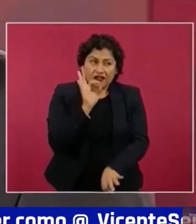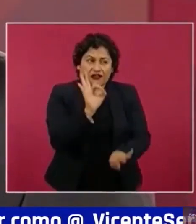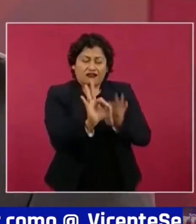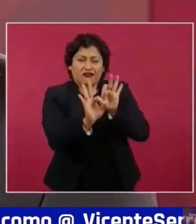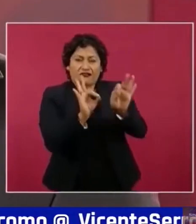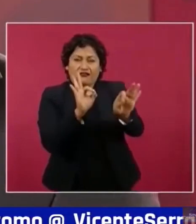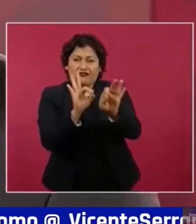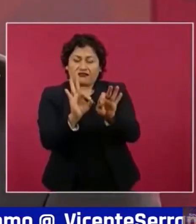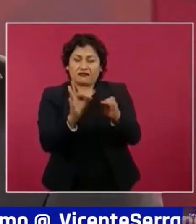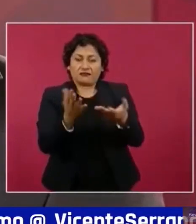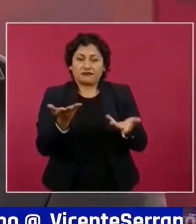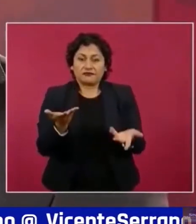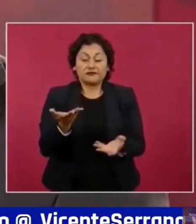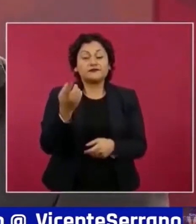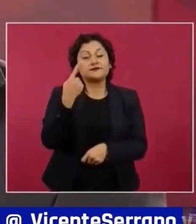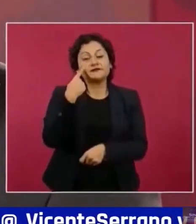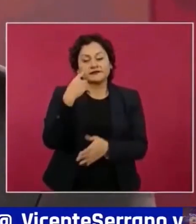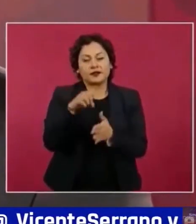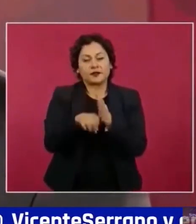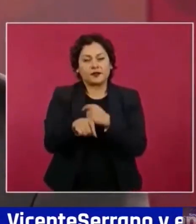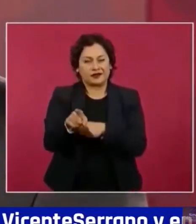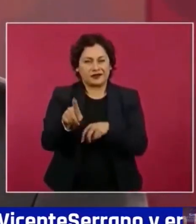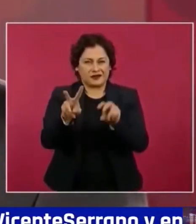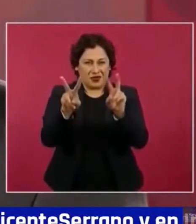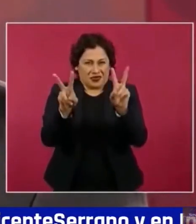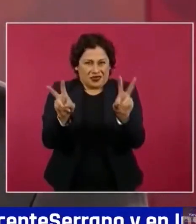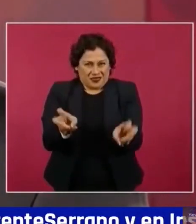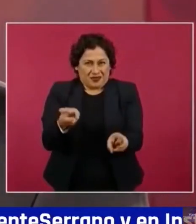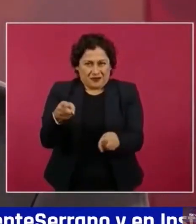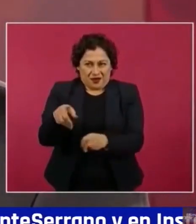Pues esto de lo de San José de Gracia,